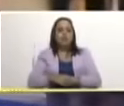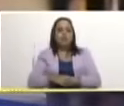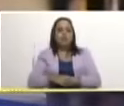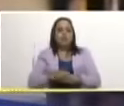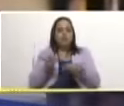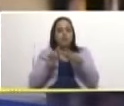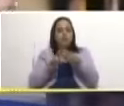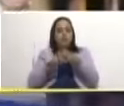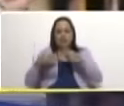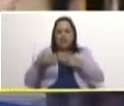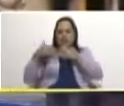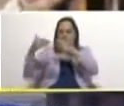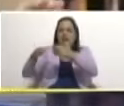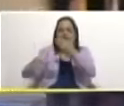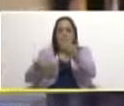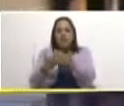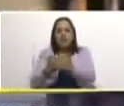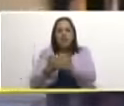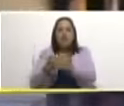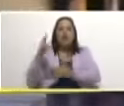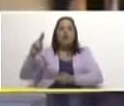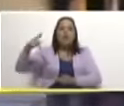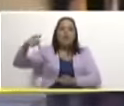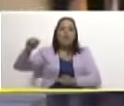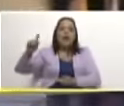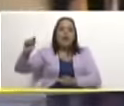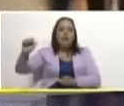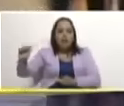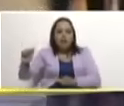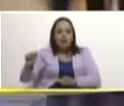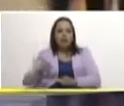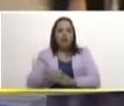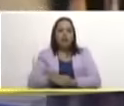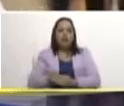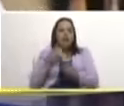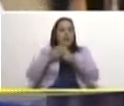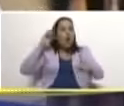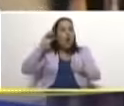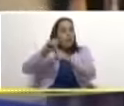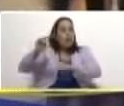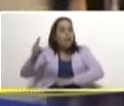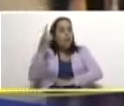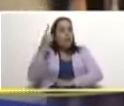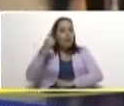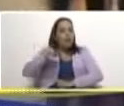y avanzar hacia Guasipati, Upata, pero su objetivo primordial era tomar